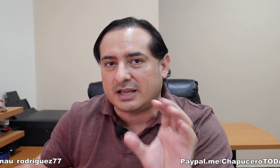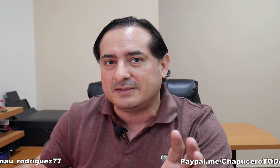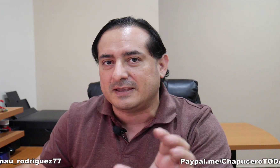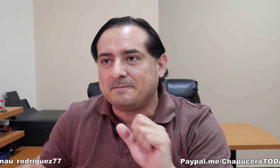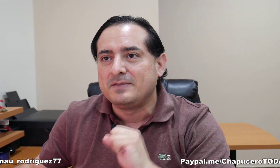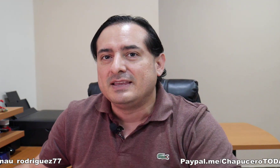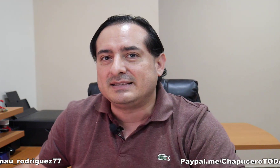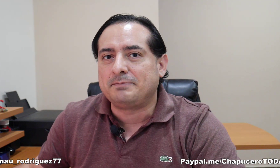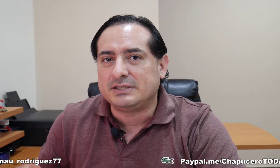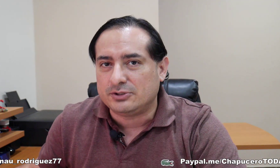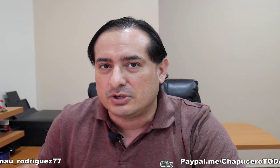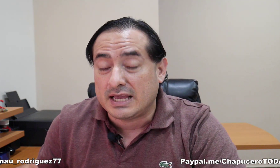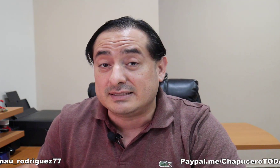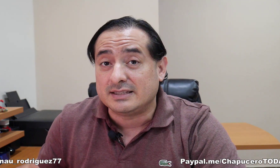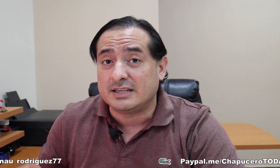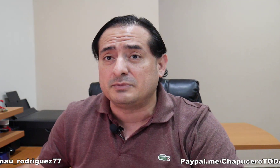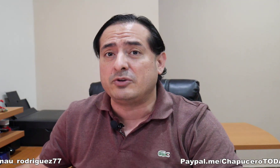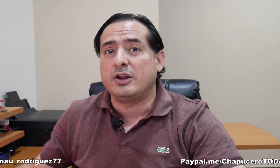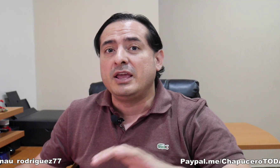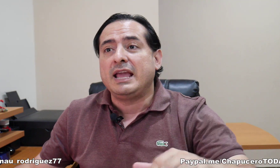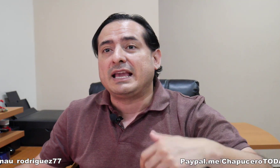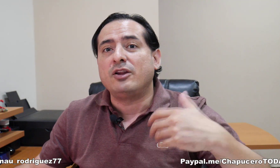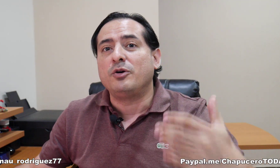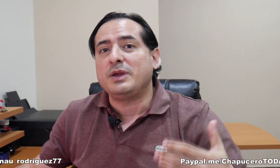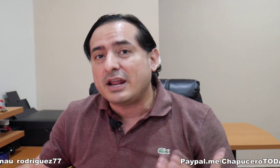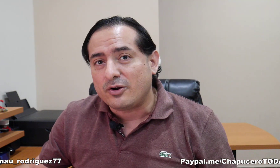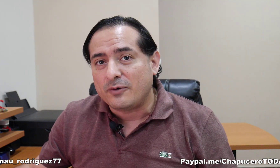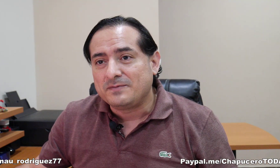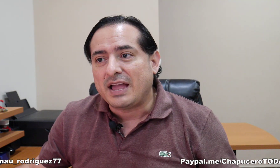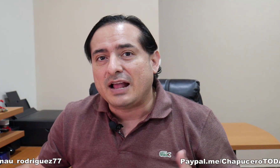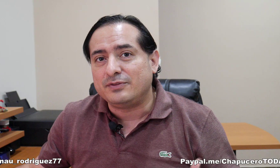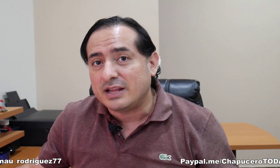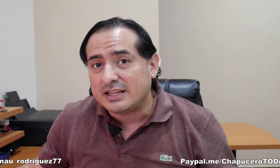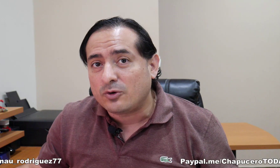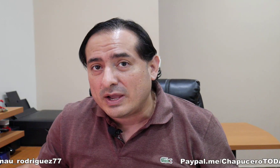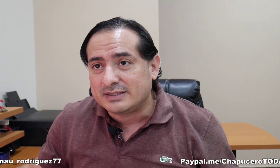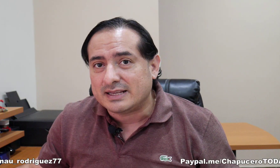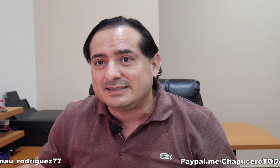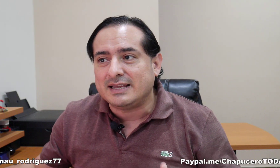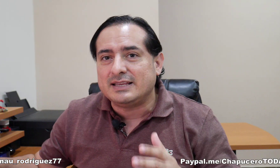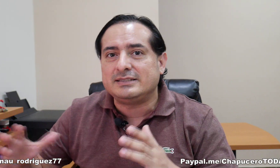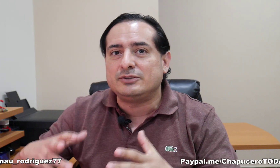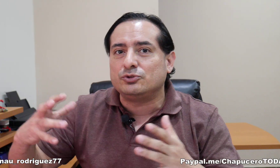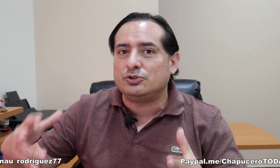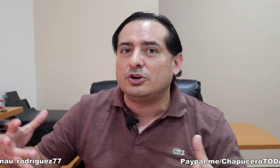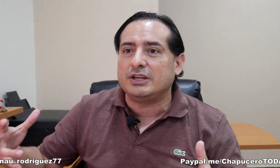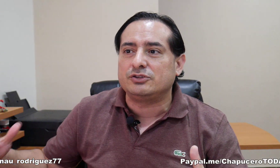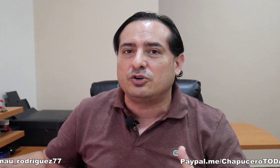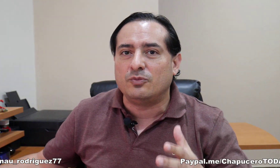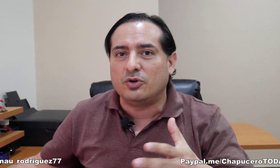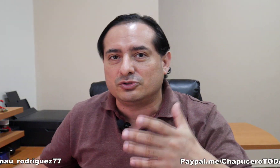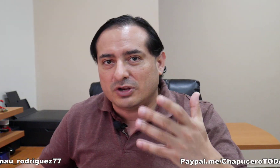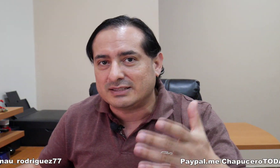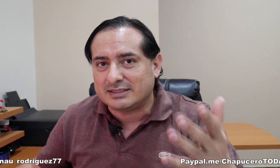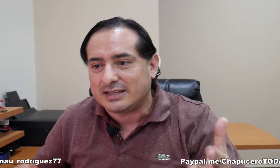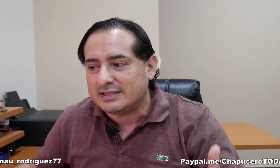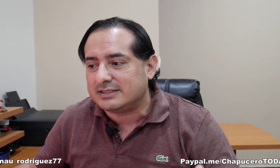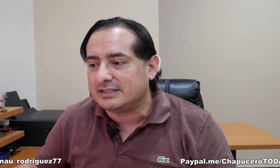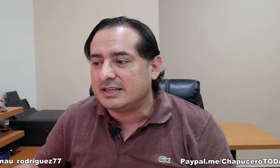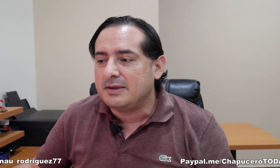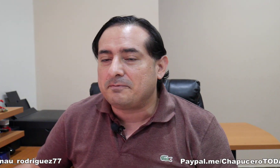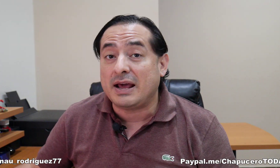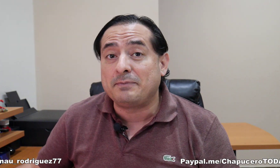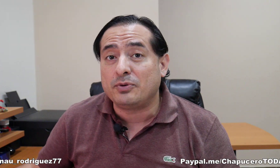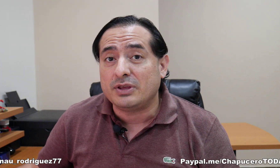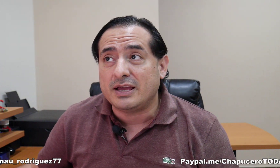importante esta precisión que hace andrés manuel que el gobierno al final de cuentas tiene instituciones como son las castrenses